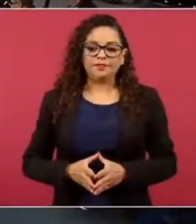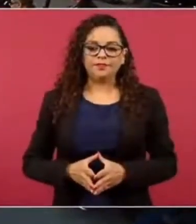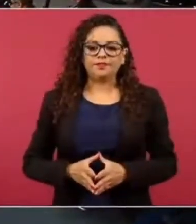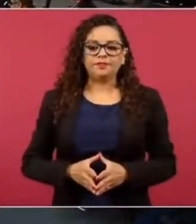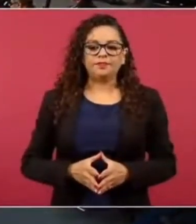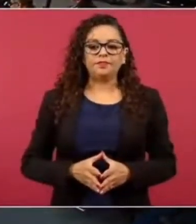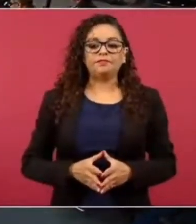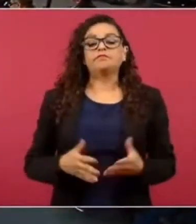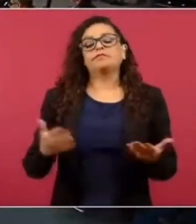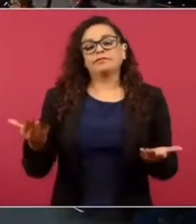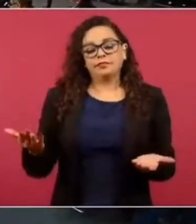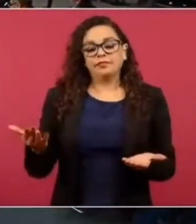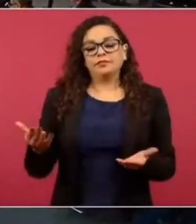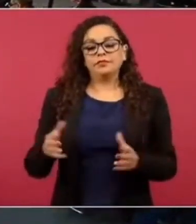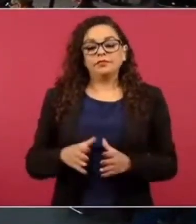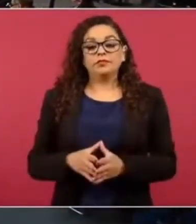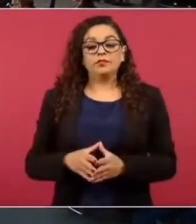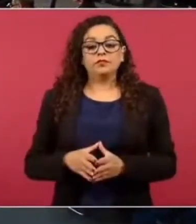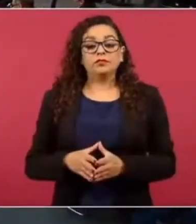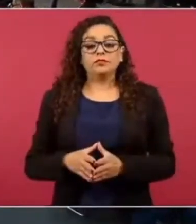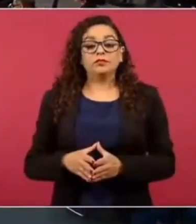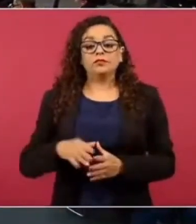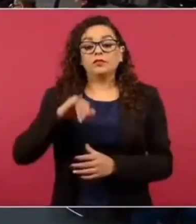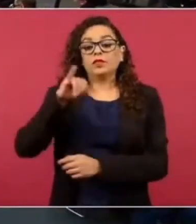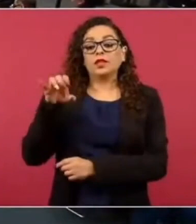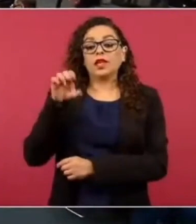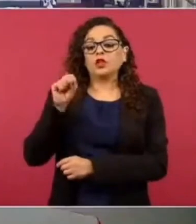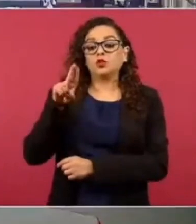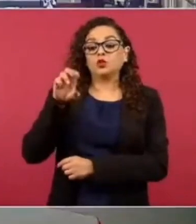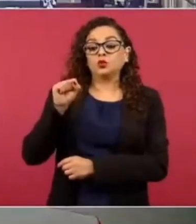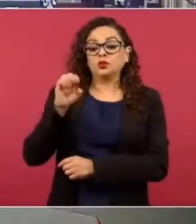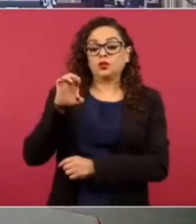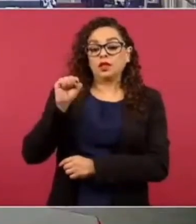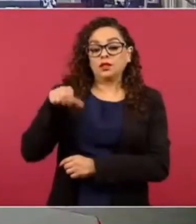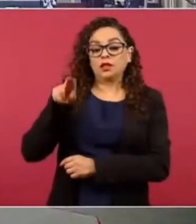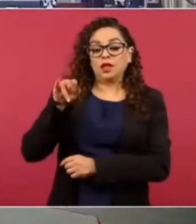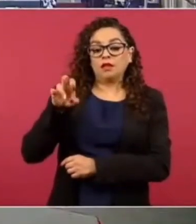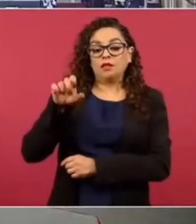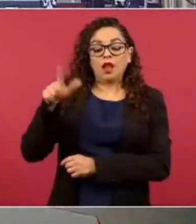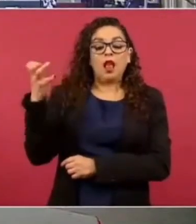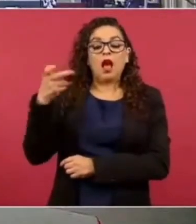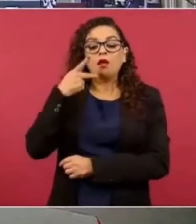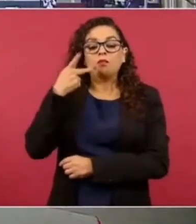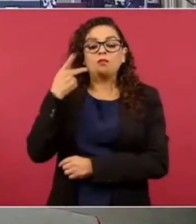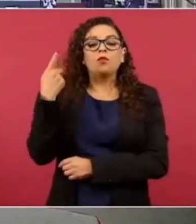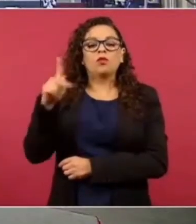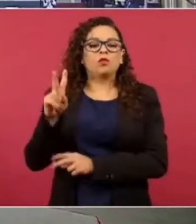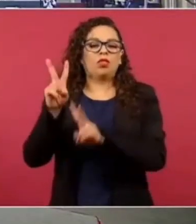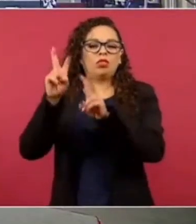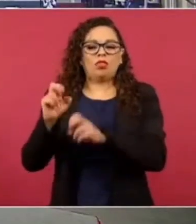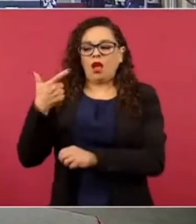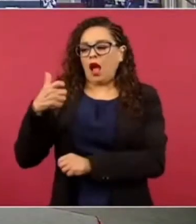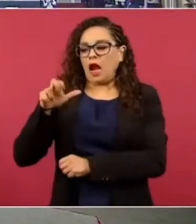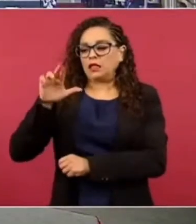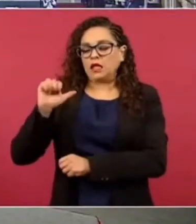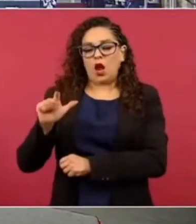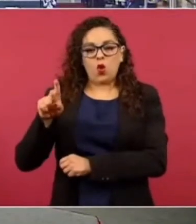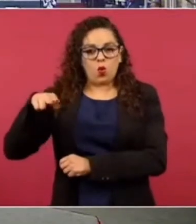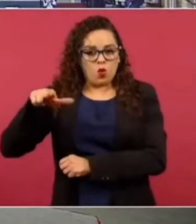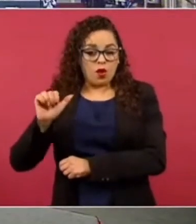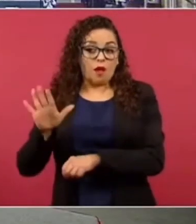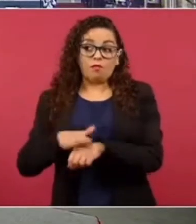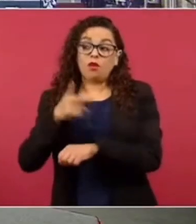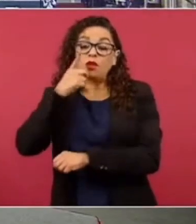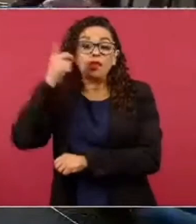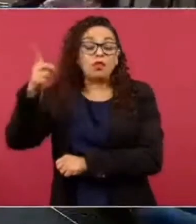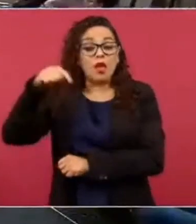soltado el tema de García Luna. ¿Cómo? Es Jesús Esquivel también quien no ha soltado el tema de García Luna y quien ha mencionado que de alguna manera el gobierno